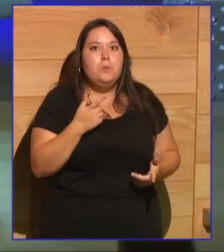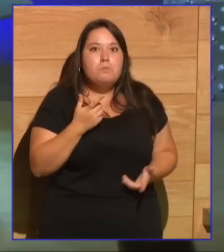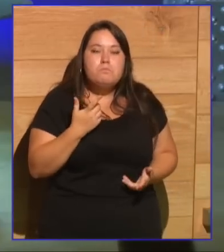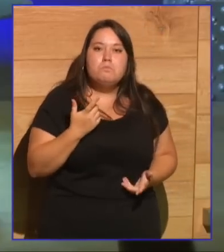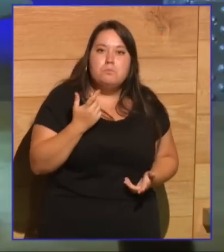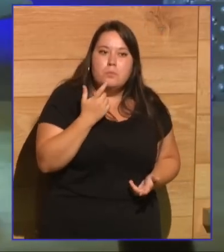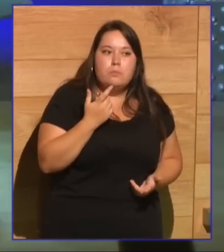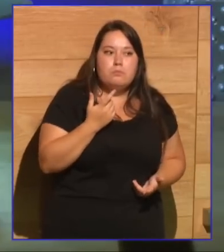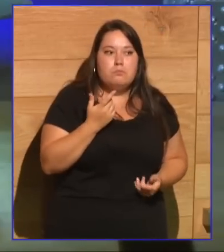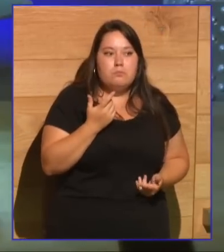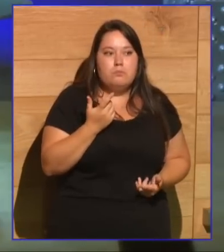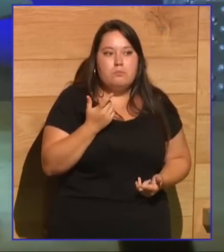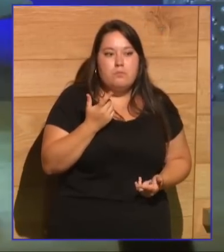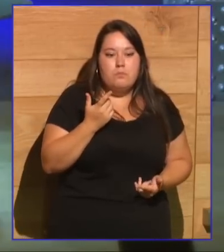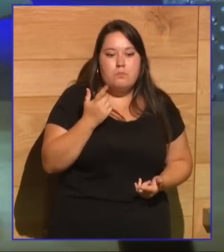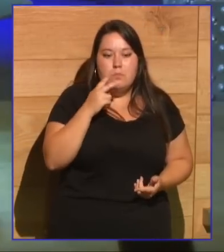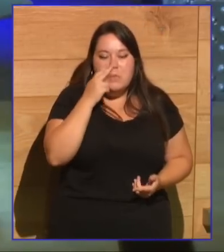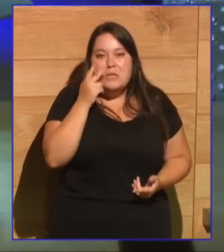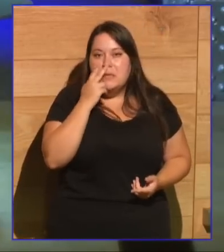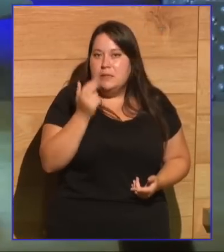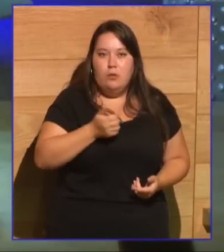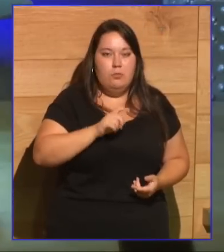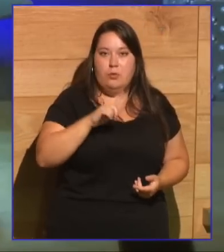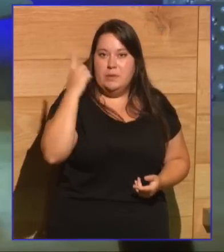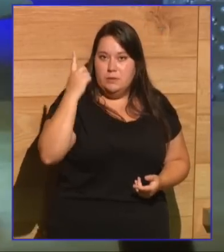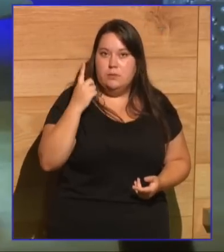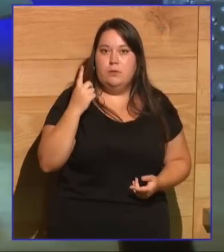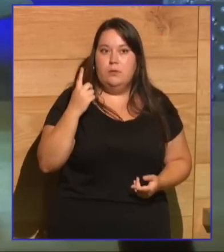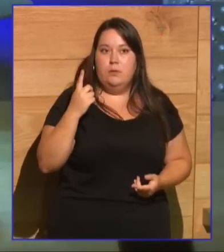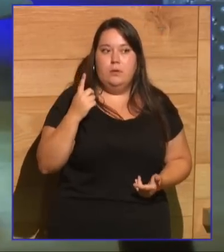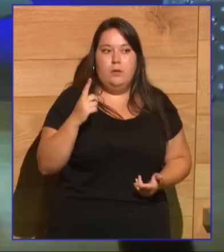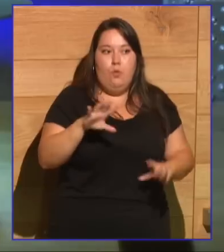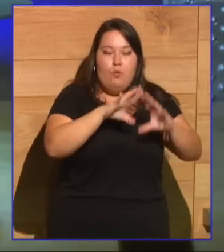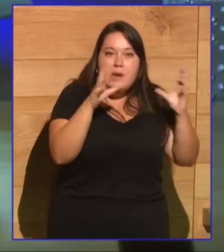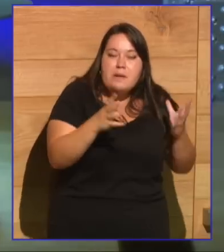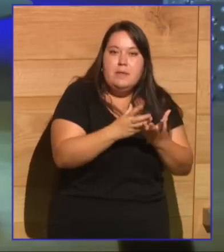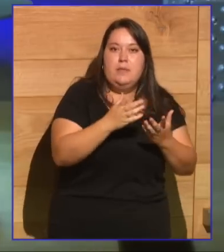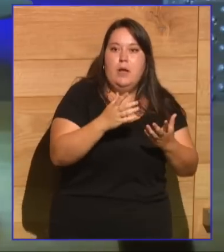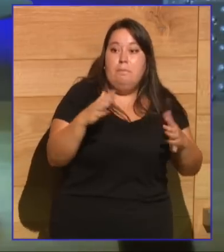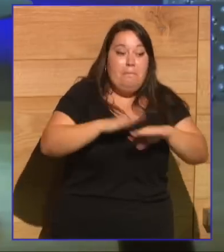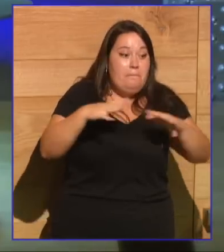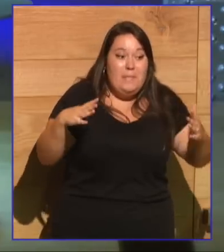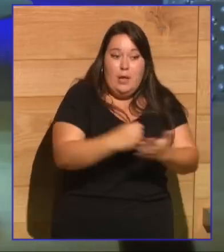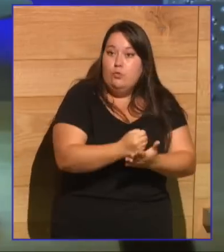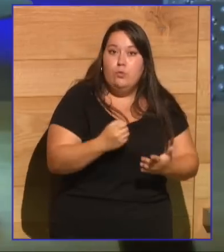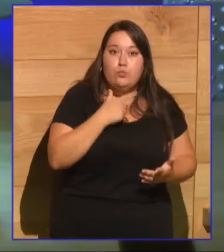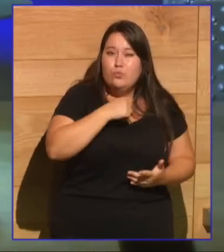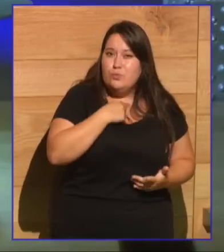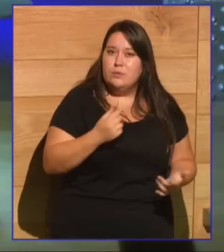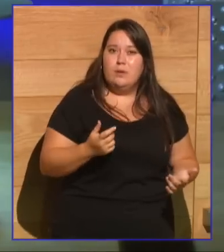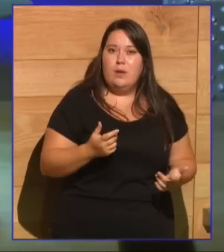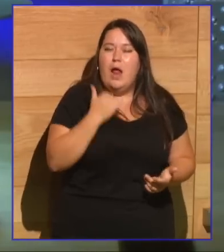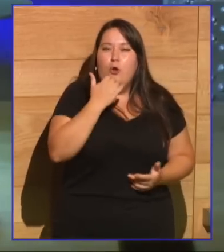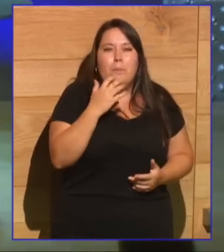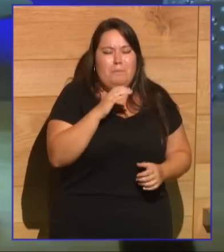de su universalidad y su rotundidad de le gusta a todo el mundo algo que parece como como